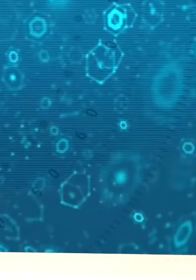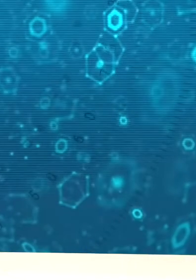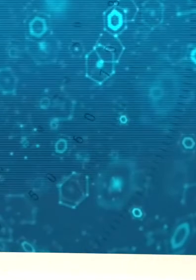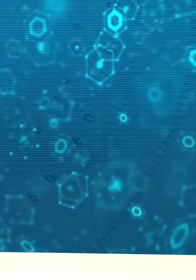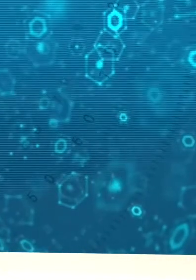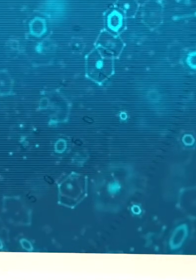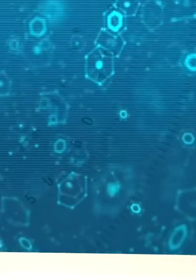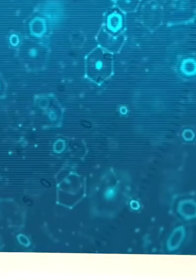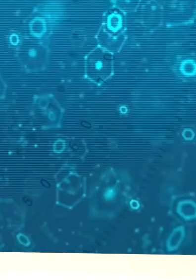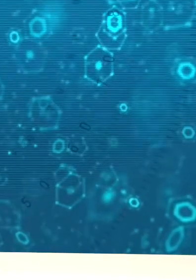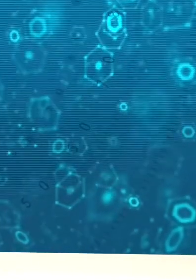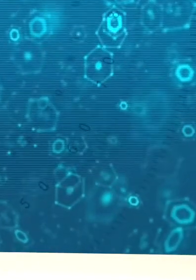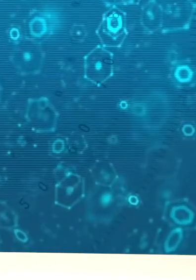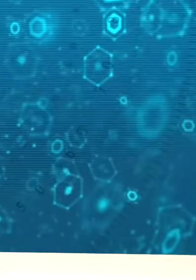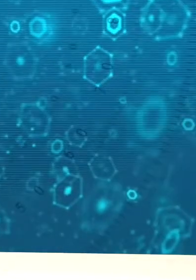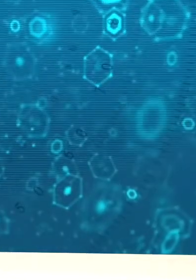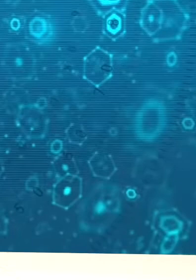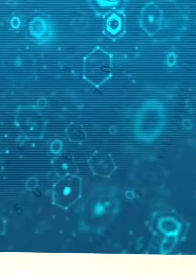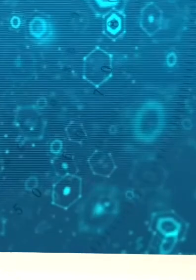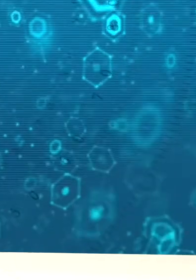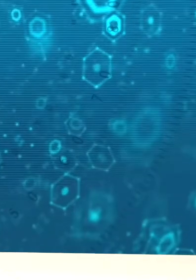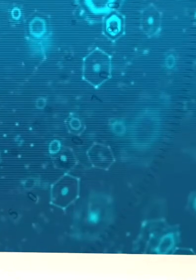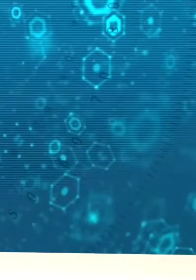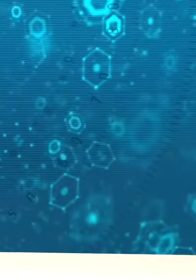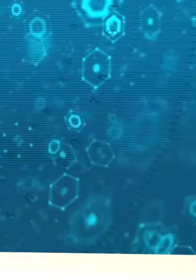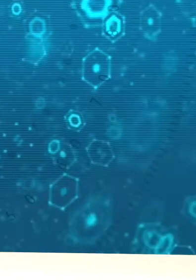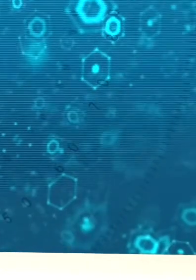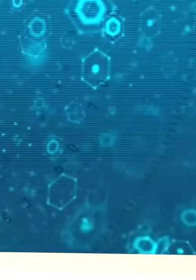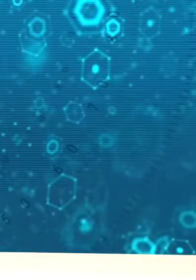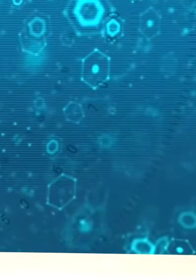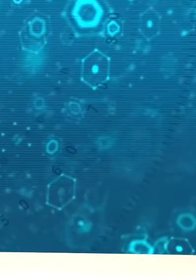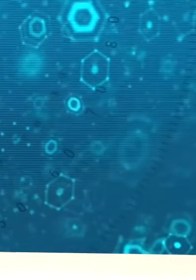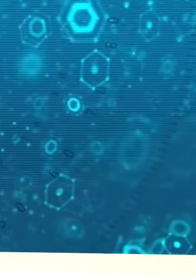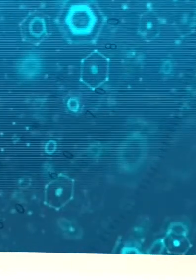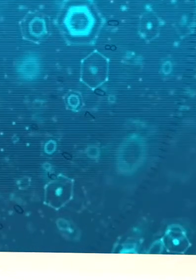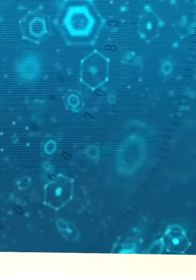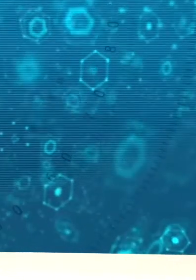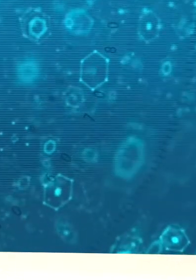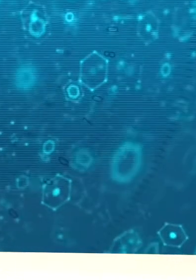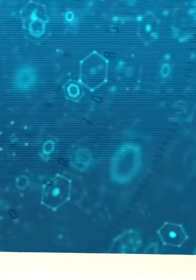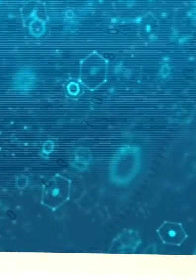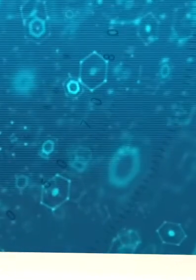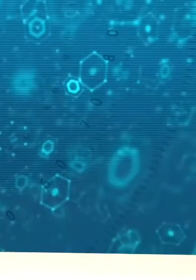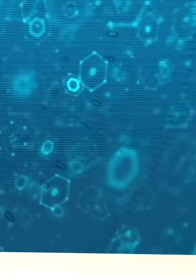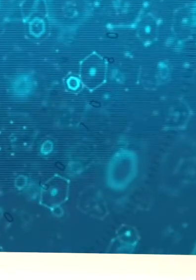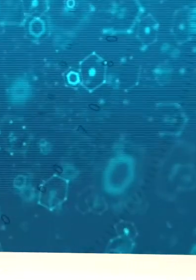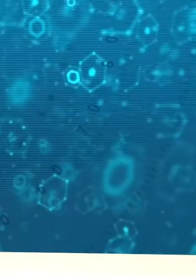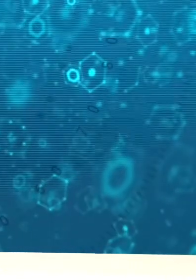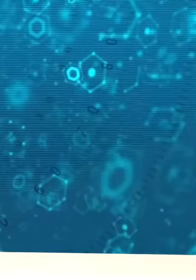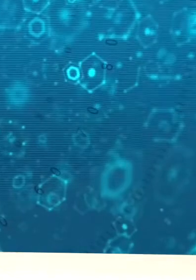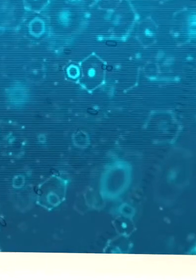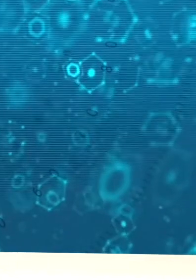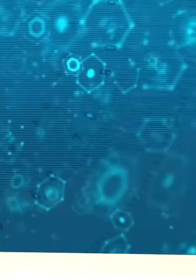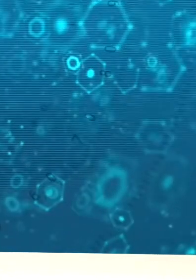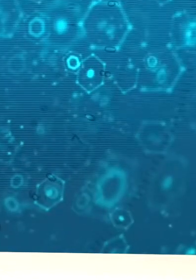En uno de nuestros títulos hablábamos del rol de Coninagro entre la unión que busca, en términos de poner una mesa de por medio,